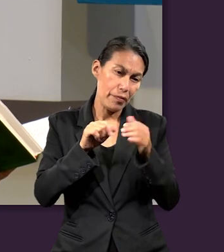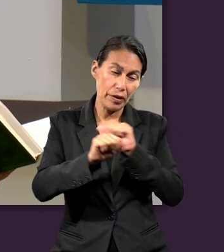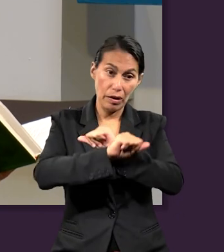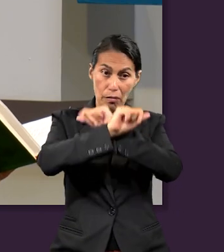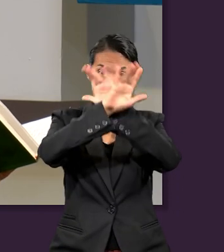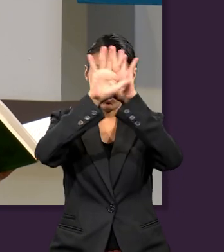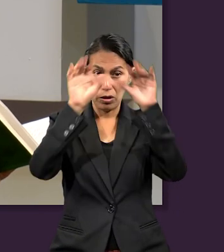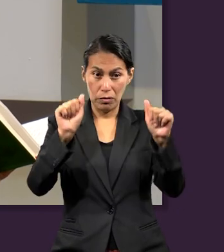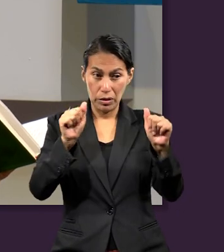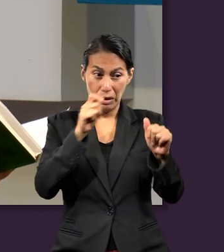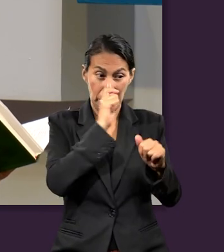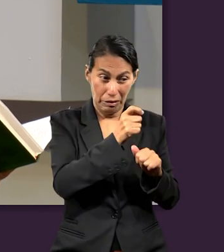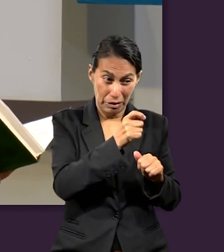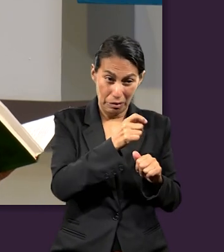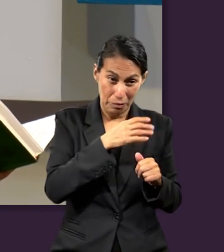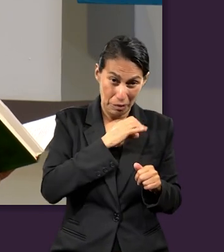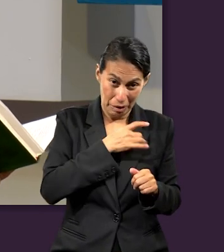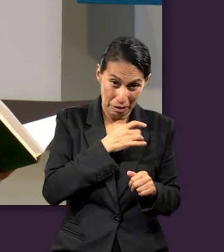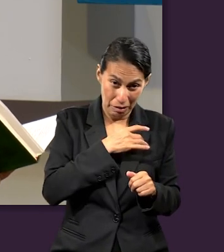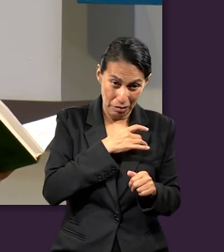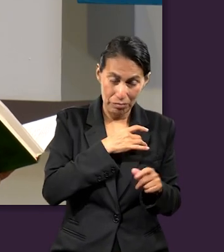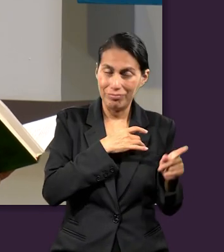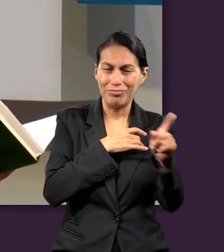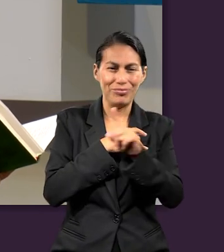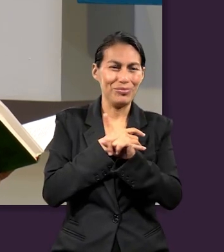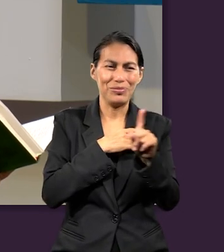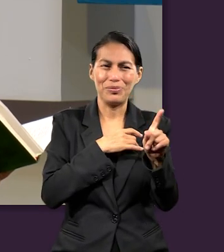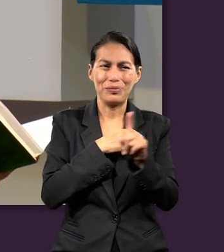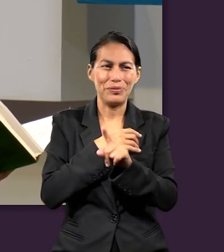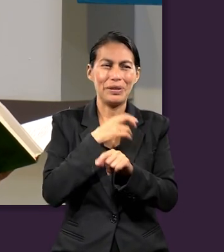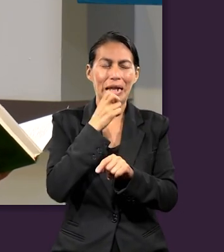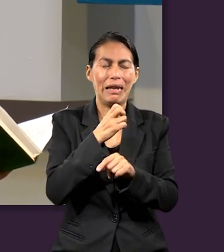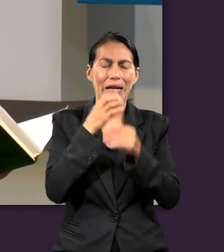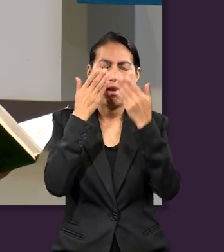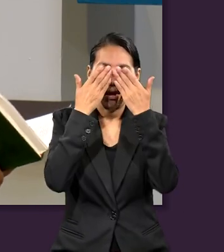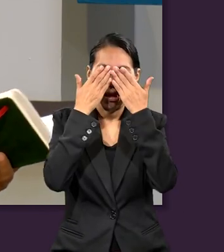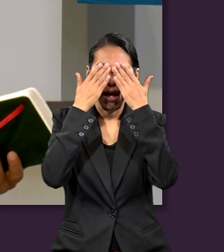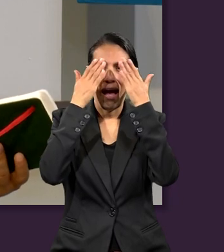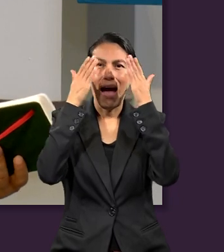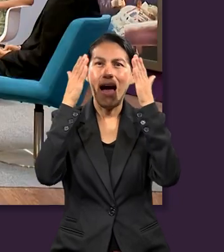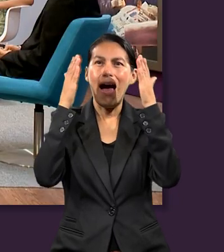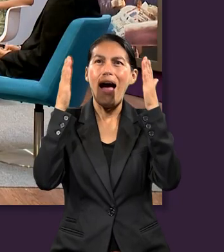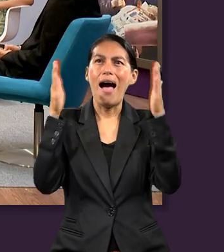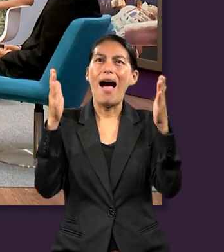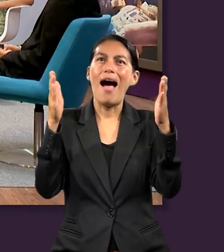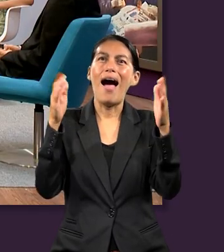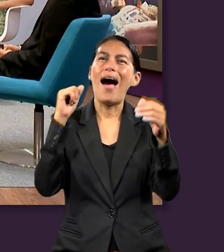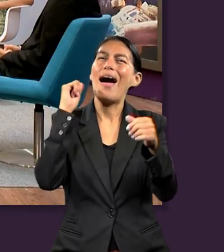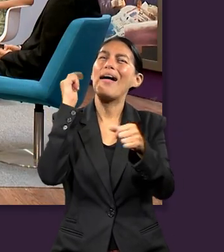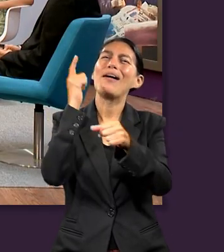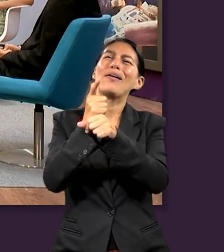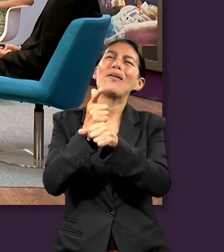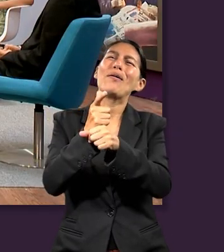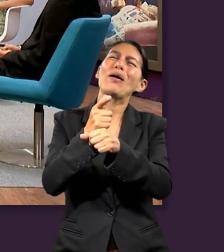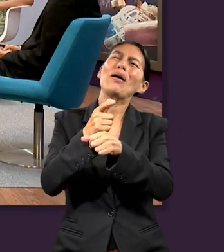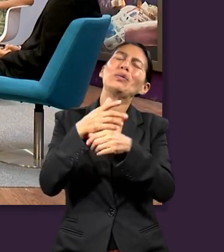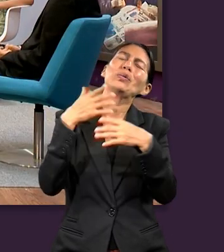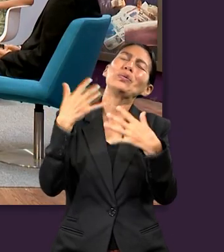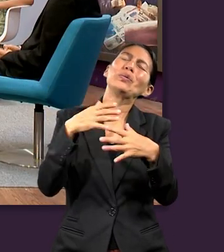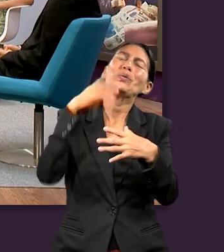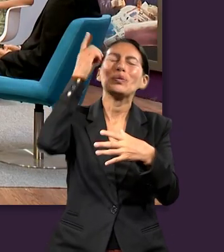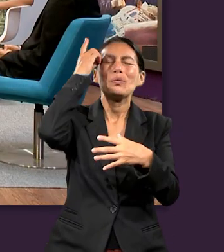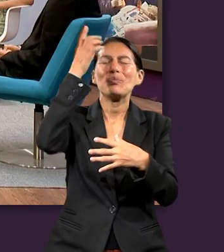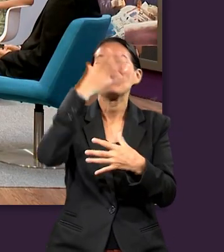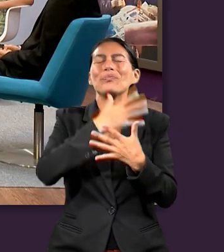Apocalipsis no es señal de miedo sino más bien es una revelación es descubrir algo